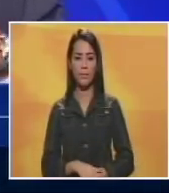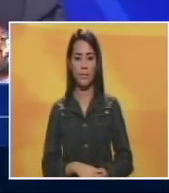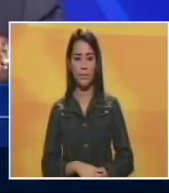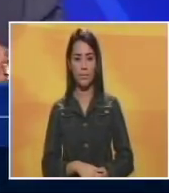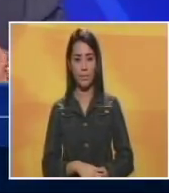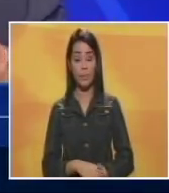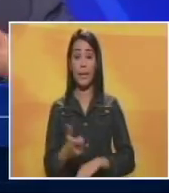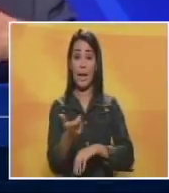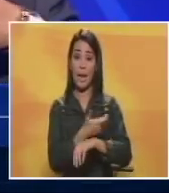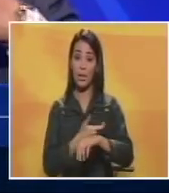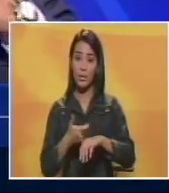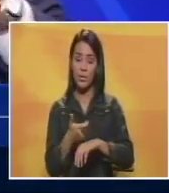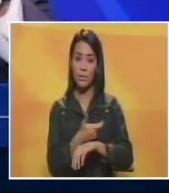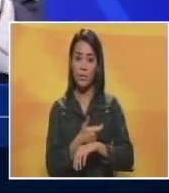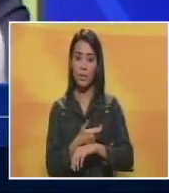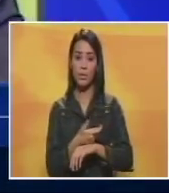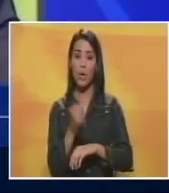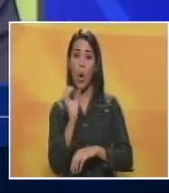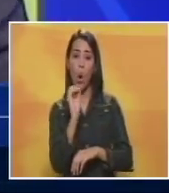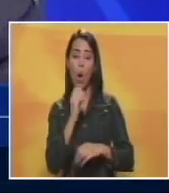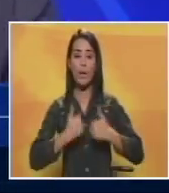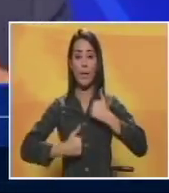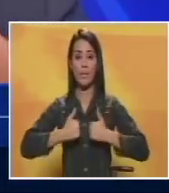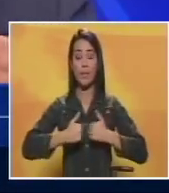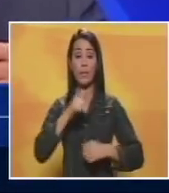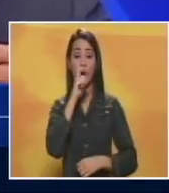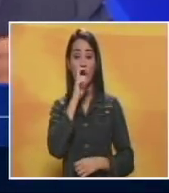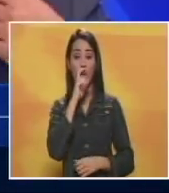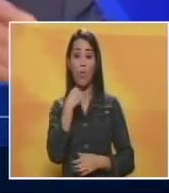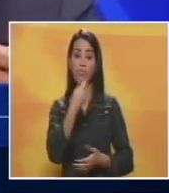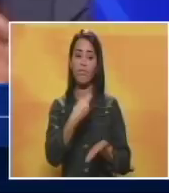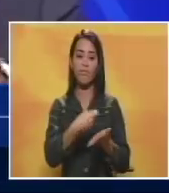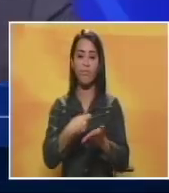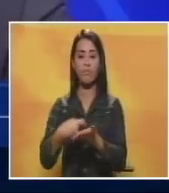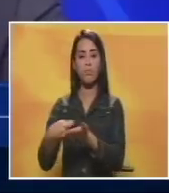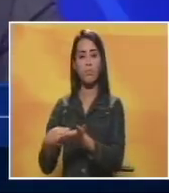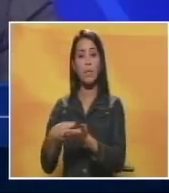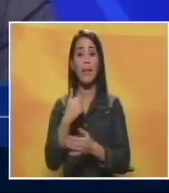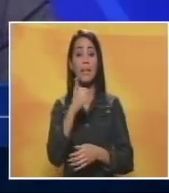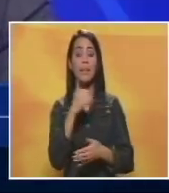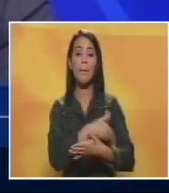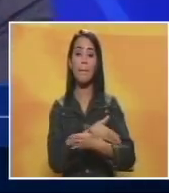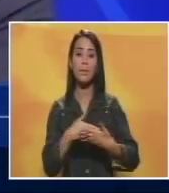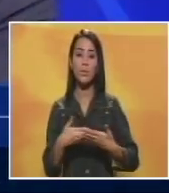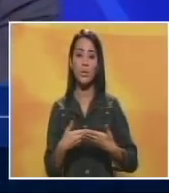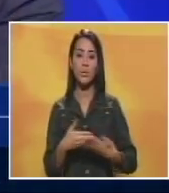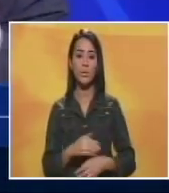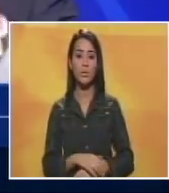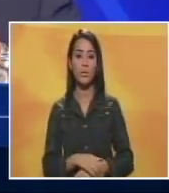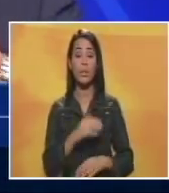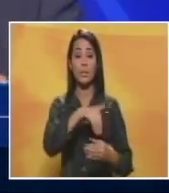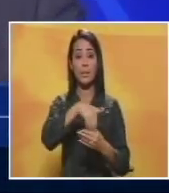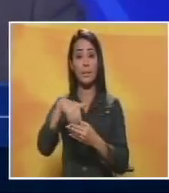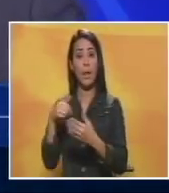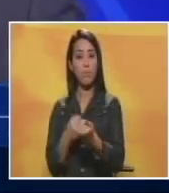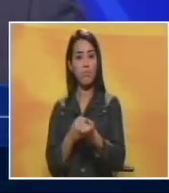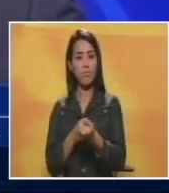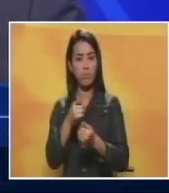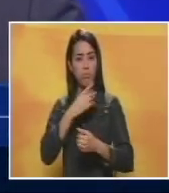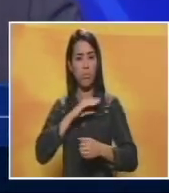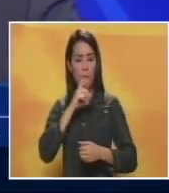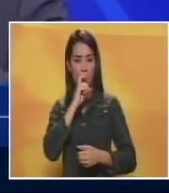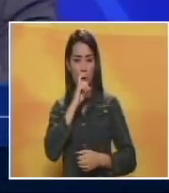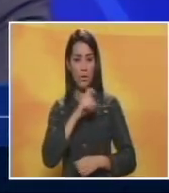el gobierno o el candidato Nicolás ofreció pagar de 10 millones de bolívares si votaban por él. Eso era